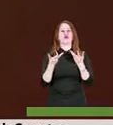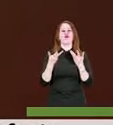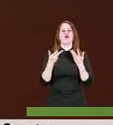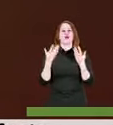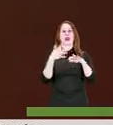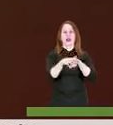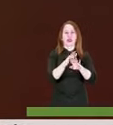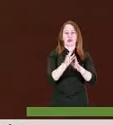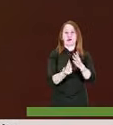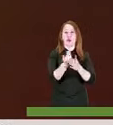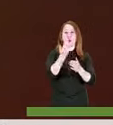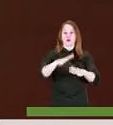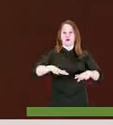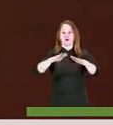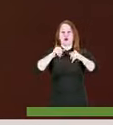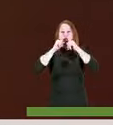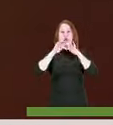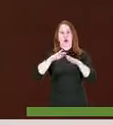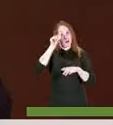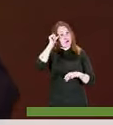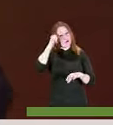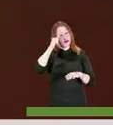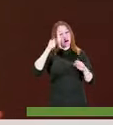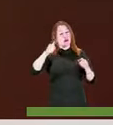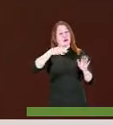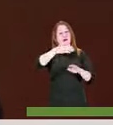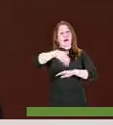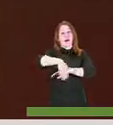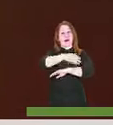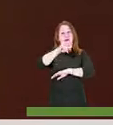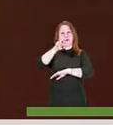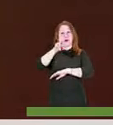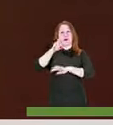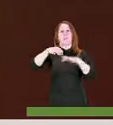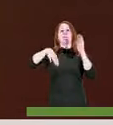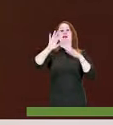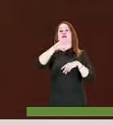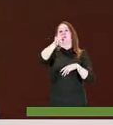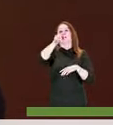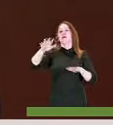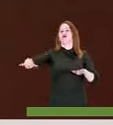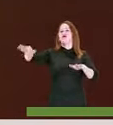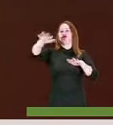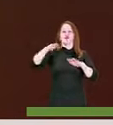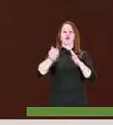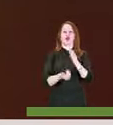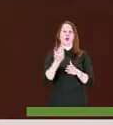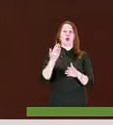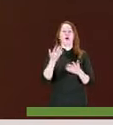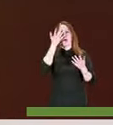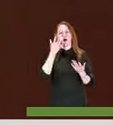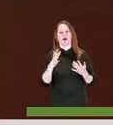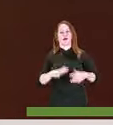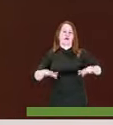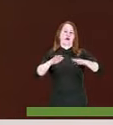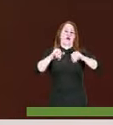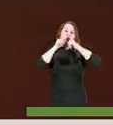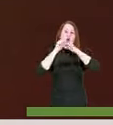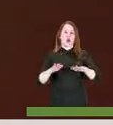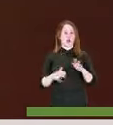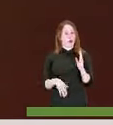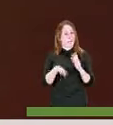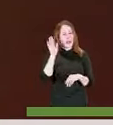espacio público nuevo. Acuérdense que en la séptima vamos a tener más de 16 plazoletas nuevas, porque allí lo que va a prevalecer es el espacio público